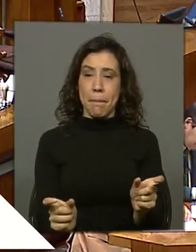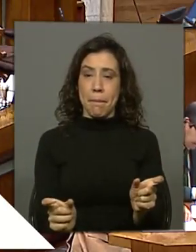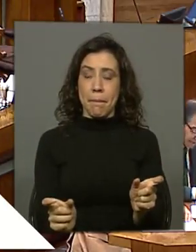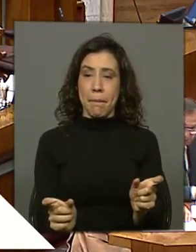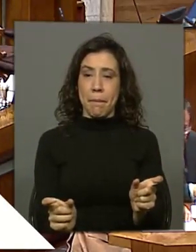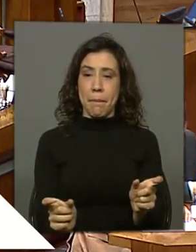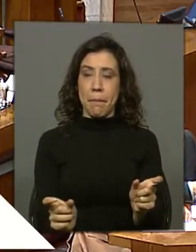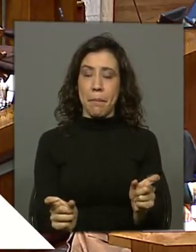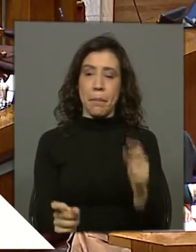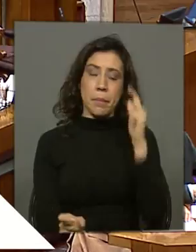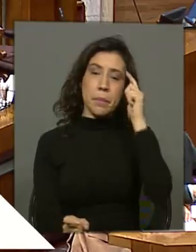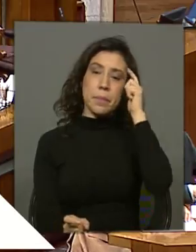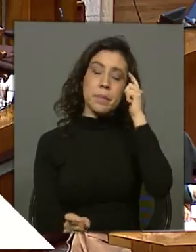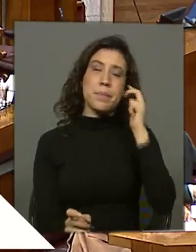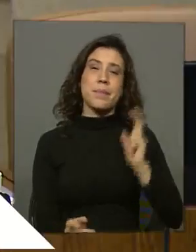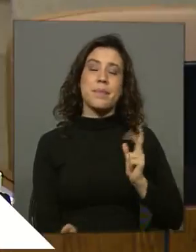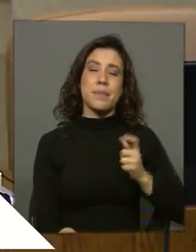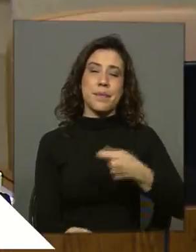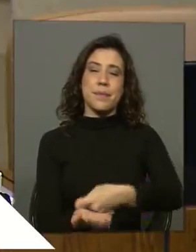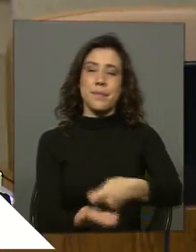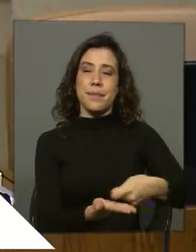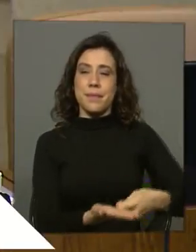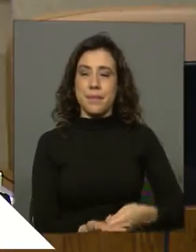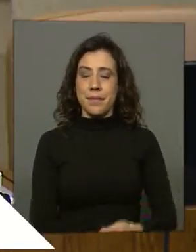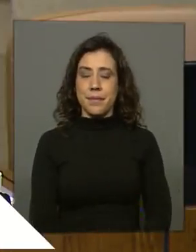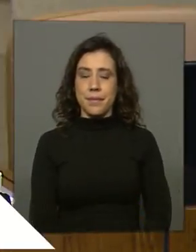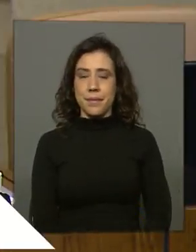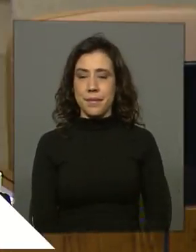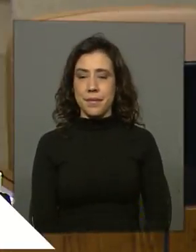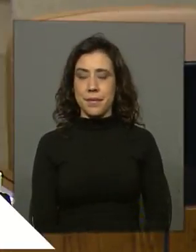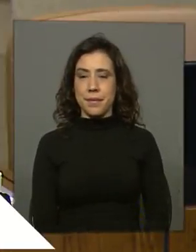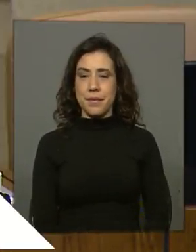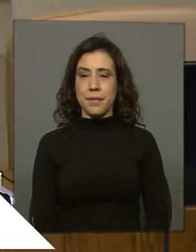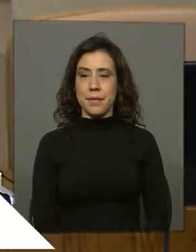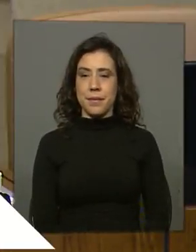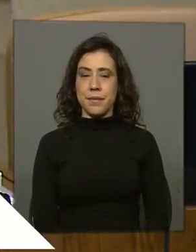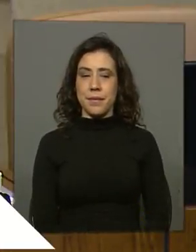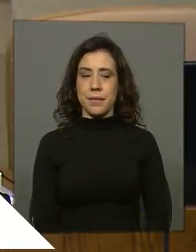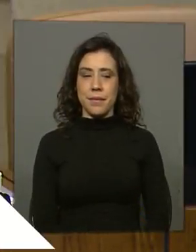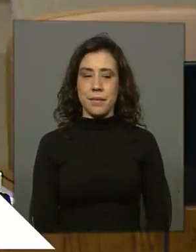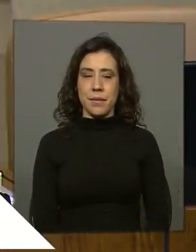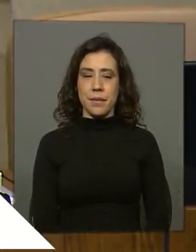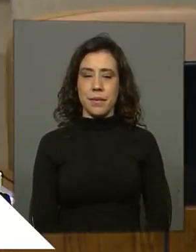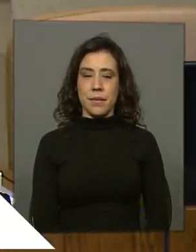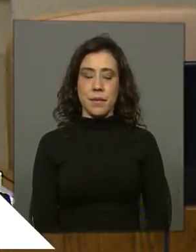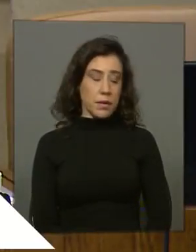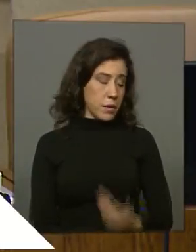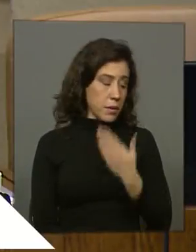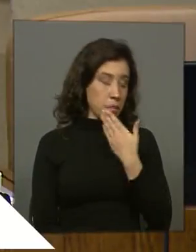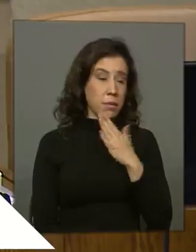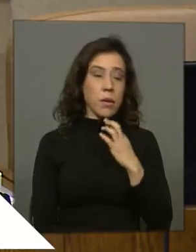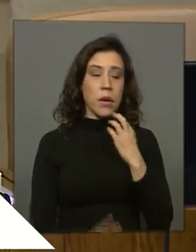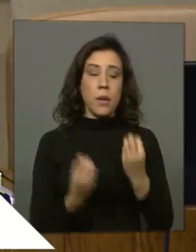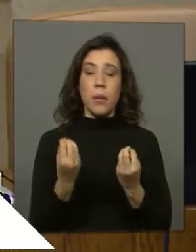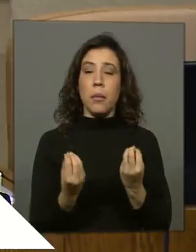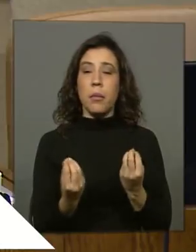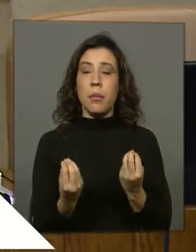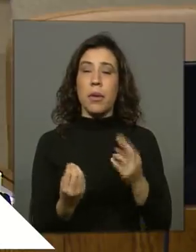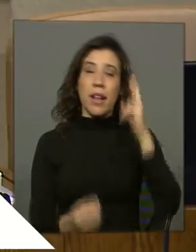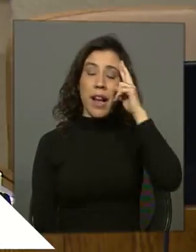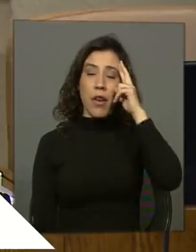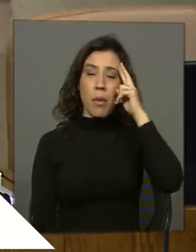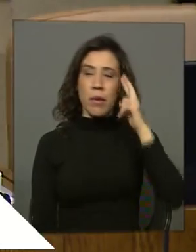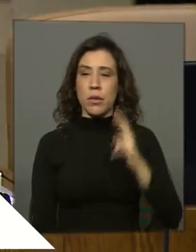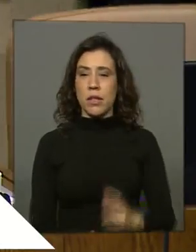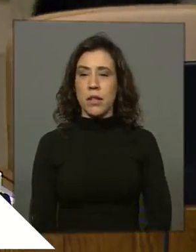caracterizadas como consumidores o lo que se quiera y es mejor todavía porque como se recordó aquí